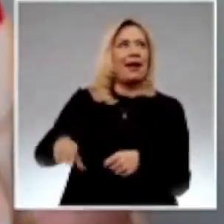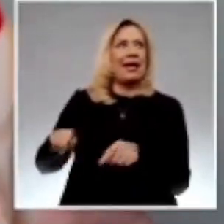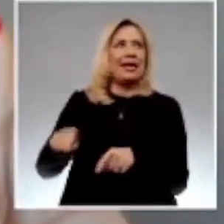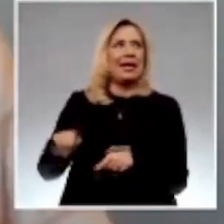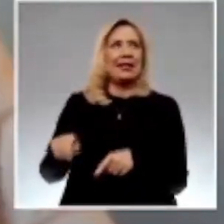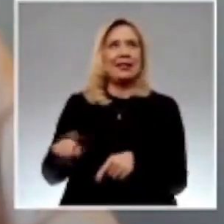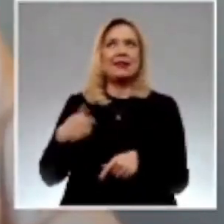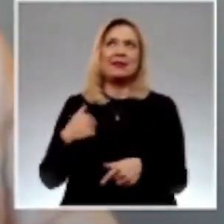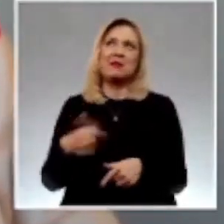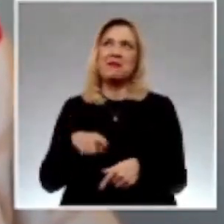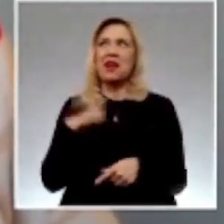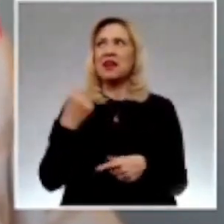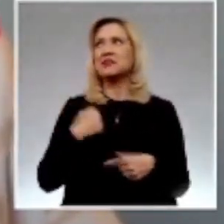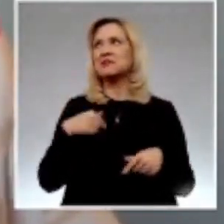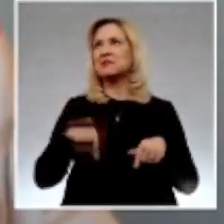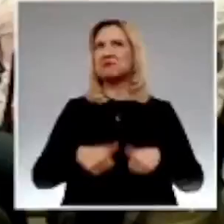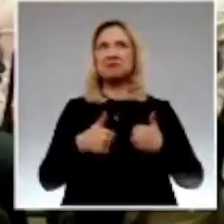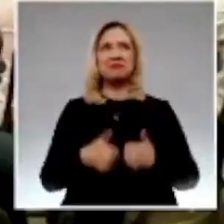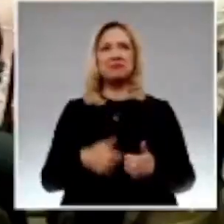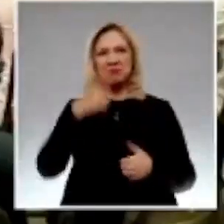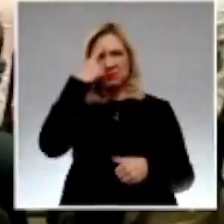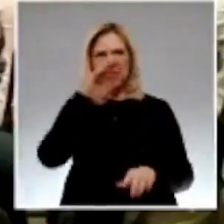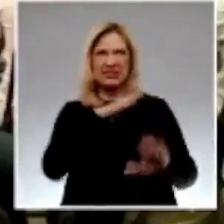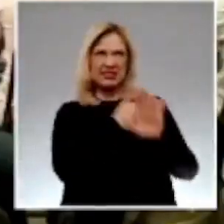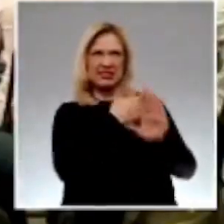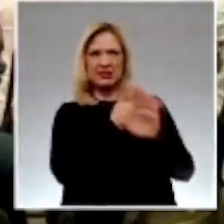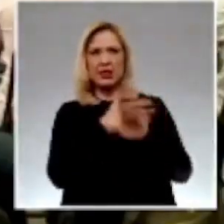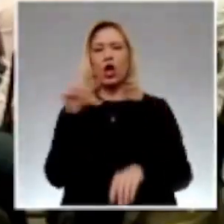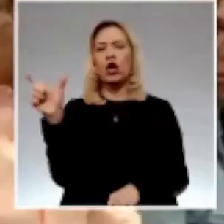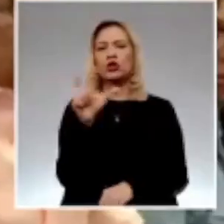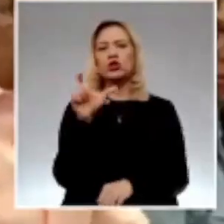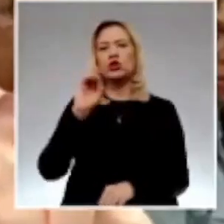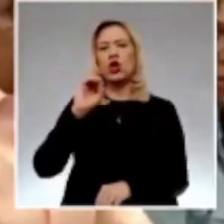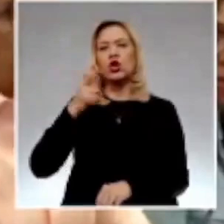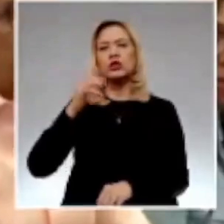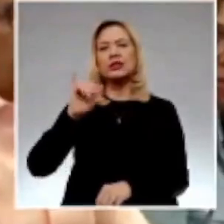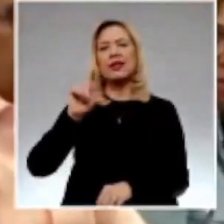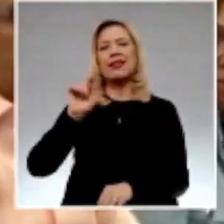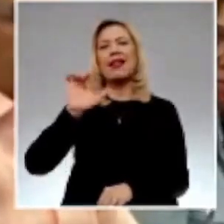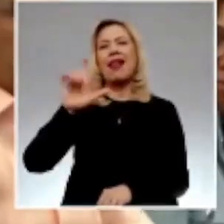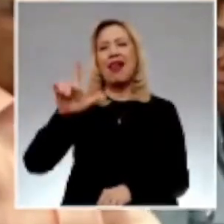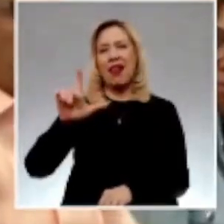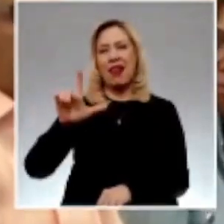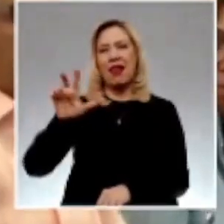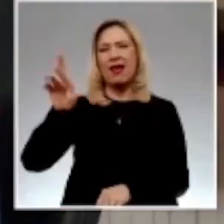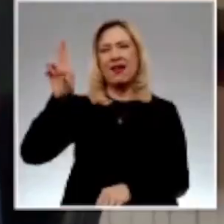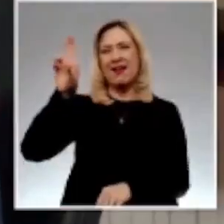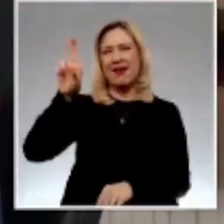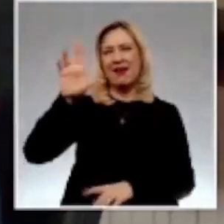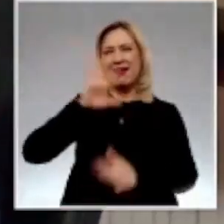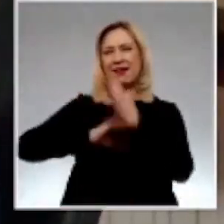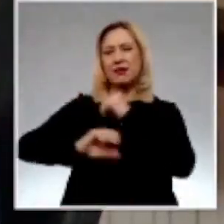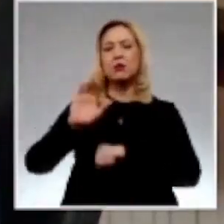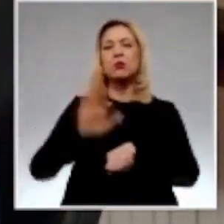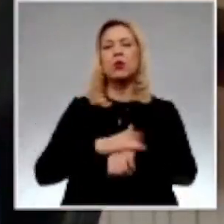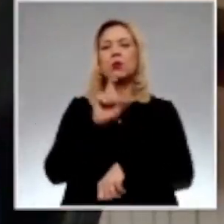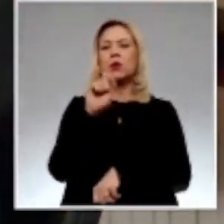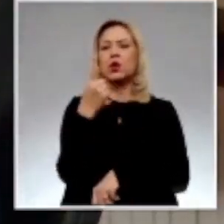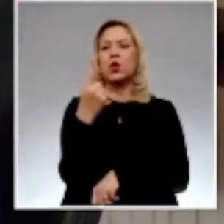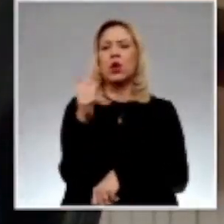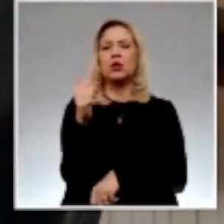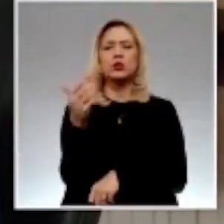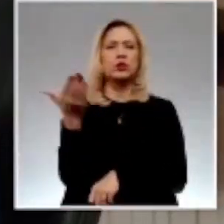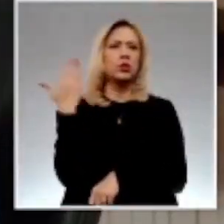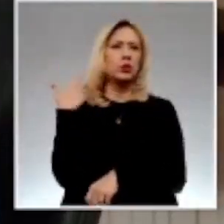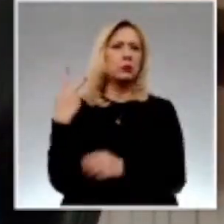Gálvez y el frente amplio Por México durante la conferencia matutina estatal del 21 de agosto pasado el proyecto del